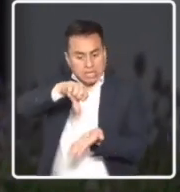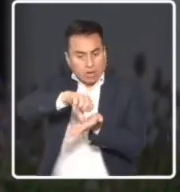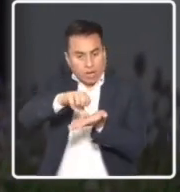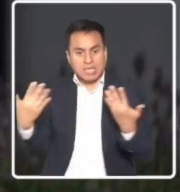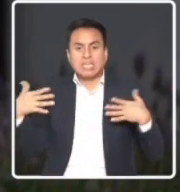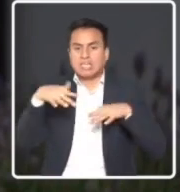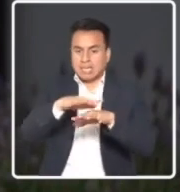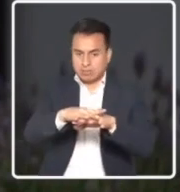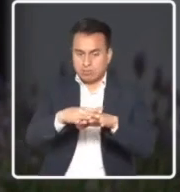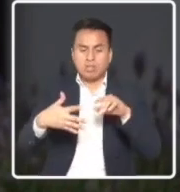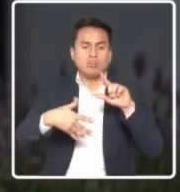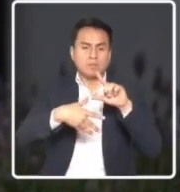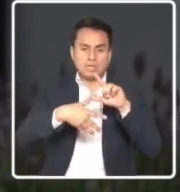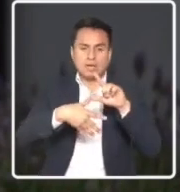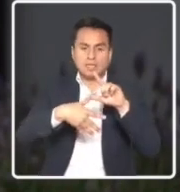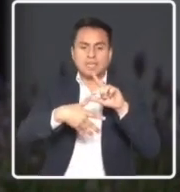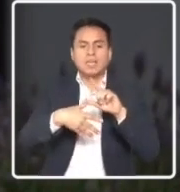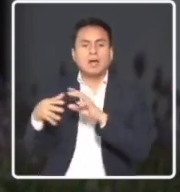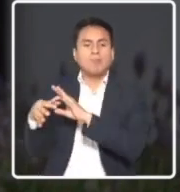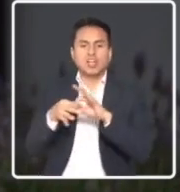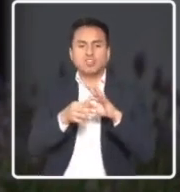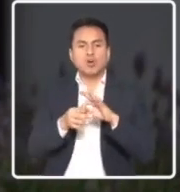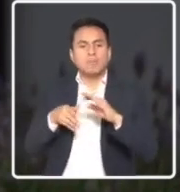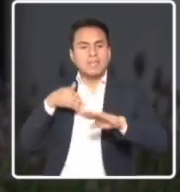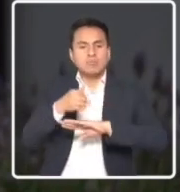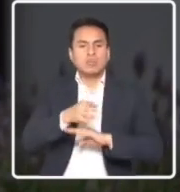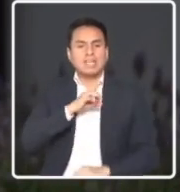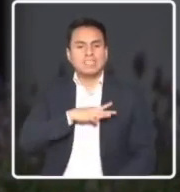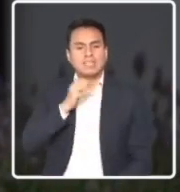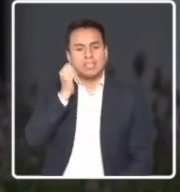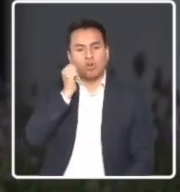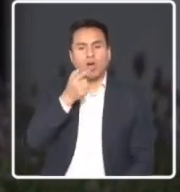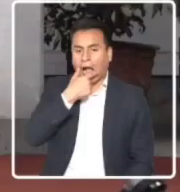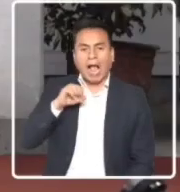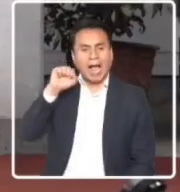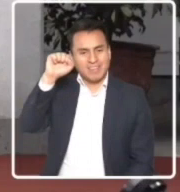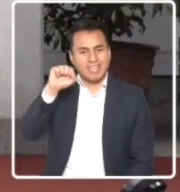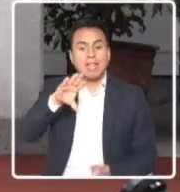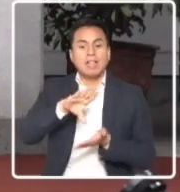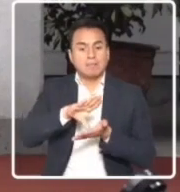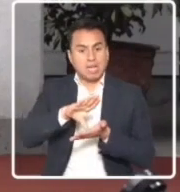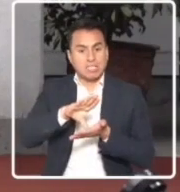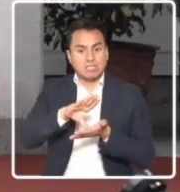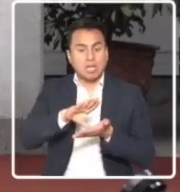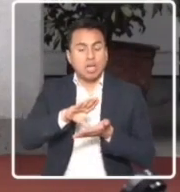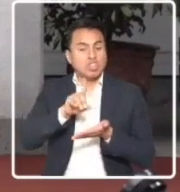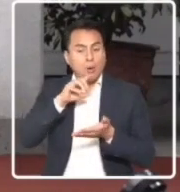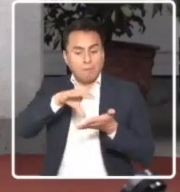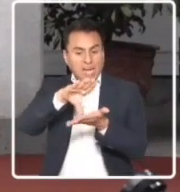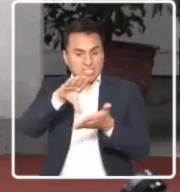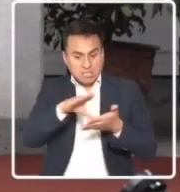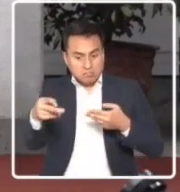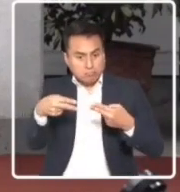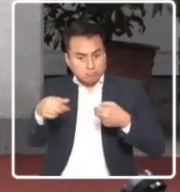la integración latinoamericana. Es por eso que venimos a Chile, mi querido Gabriel, un país con quien no compartimos